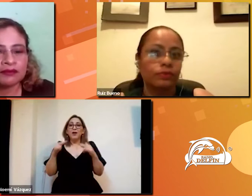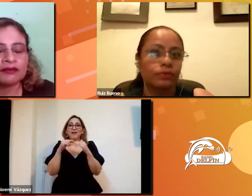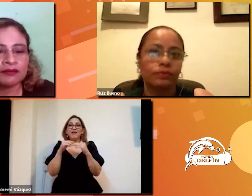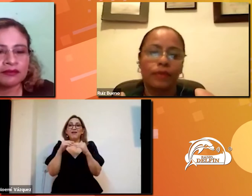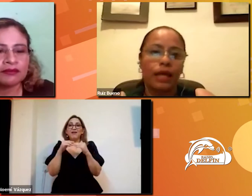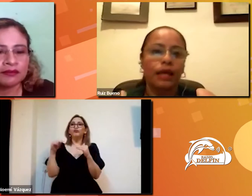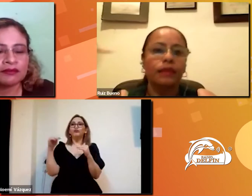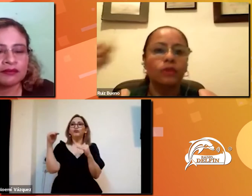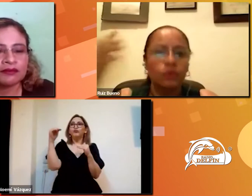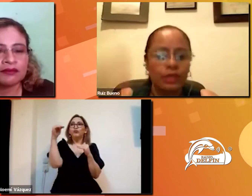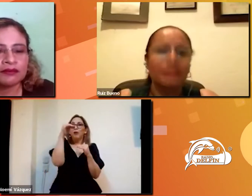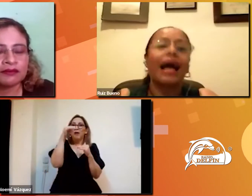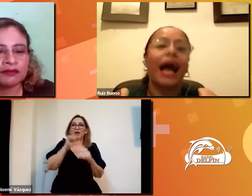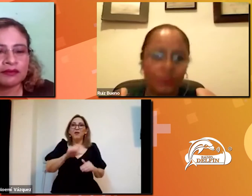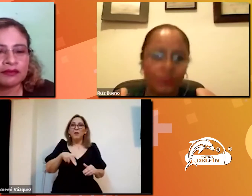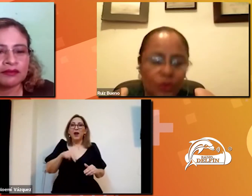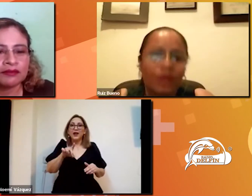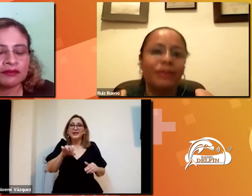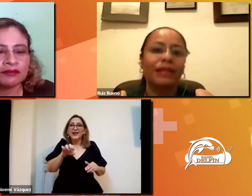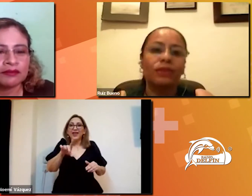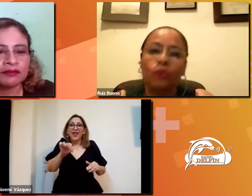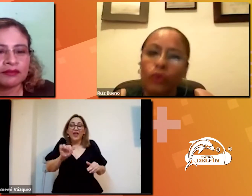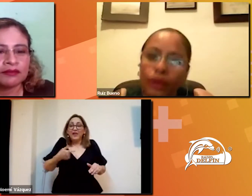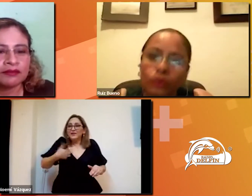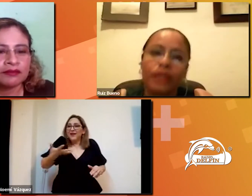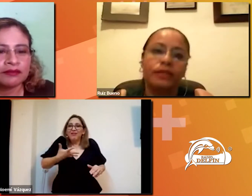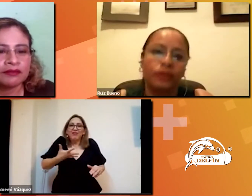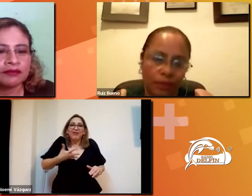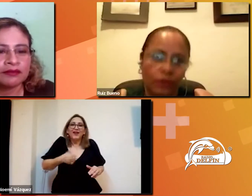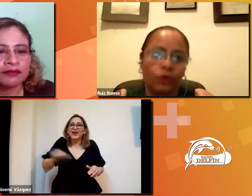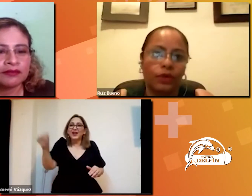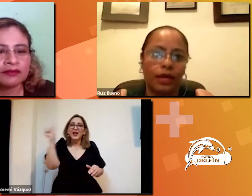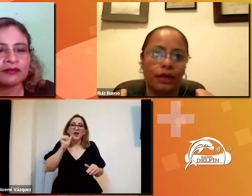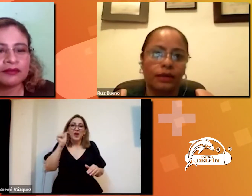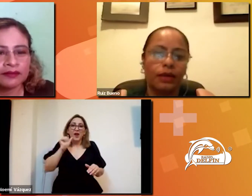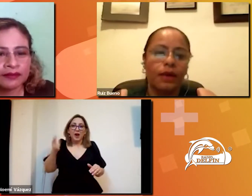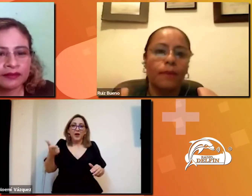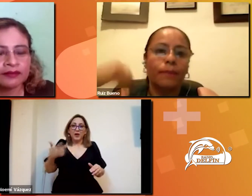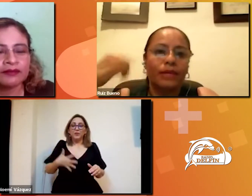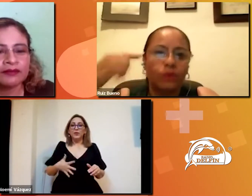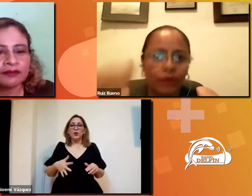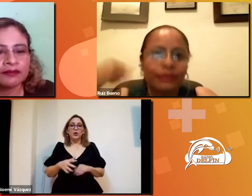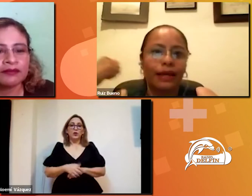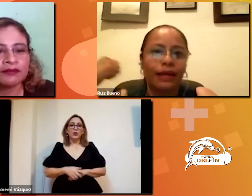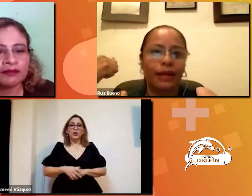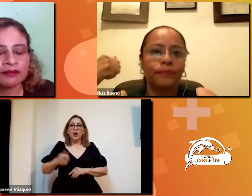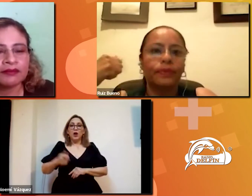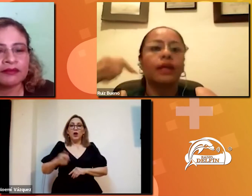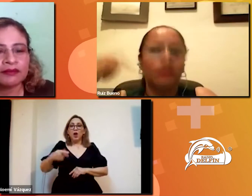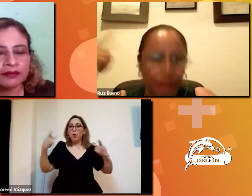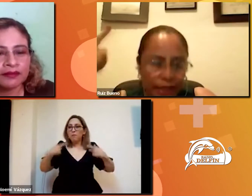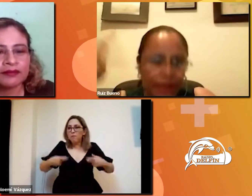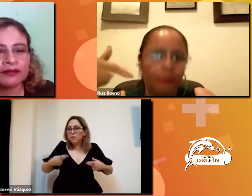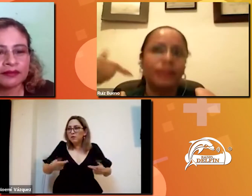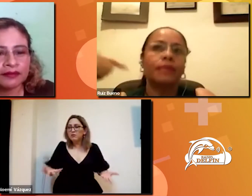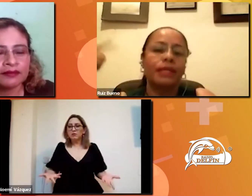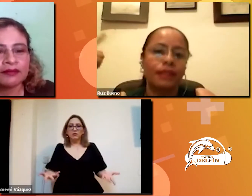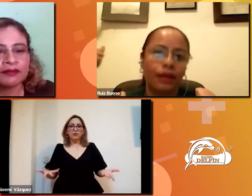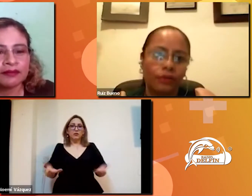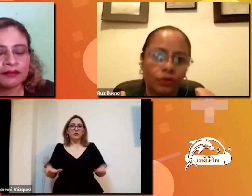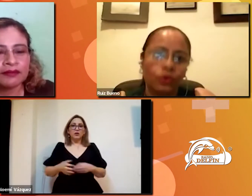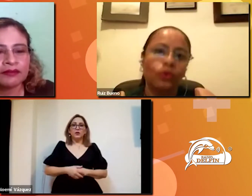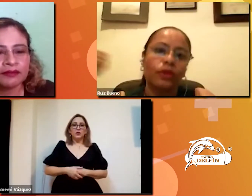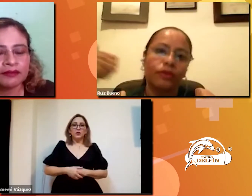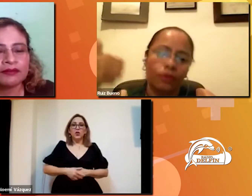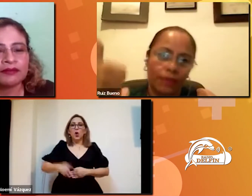prendidos. Entonces, ahí es cuando ya viene toda una sintomatología. Personas que generalmente